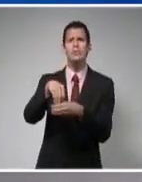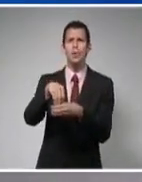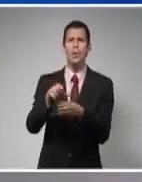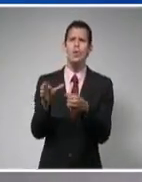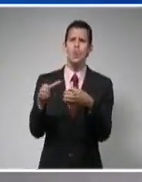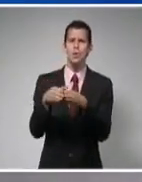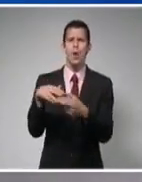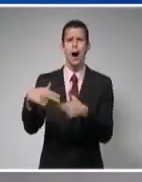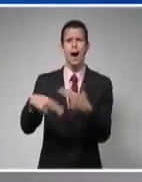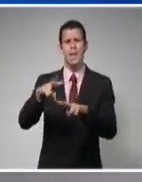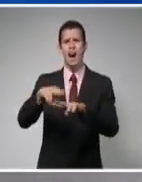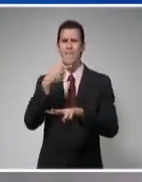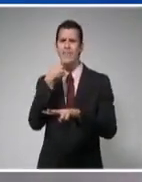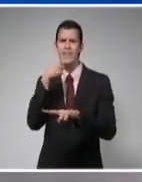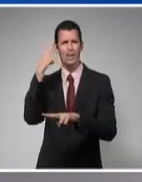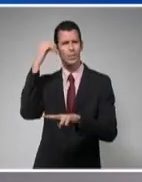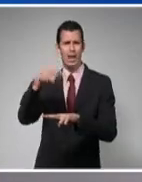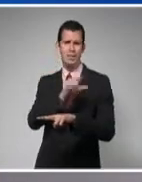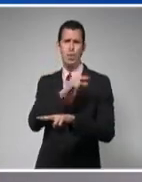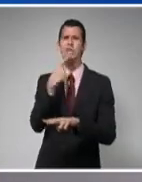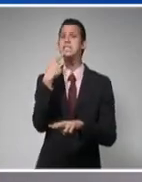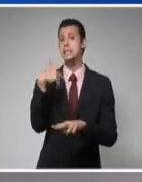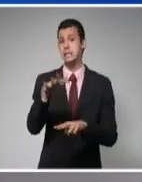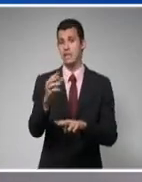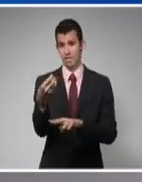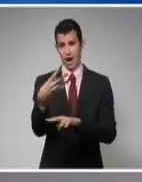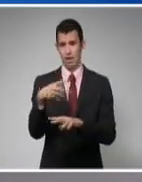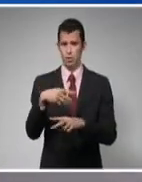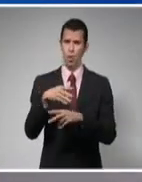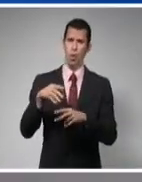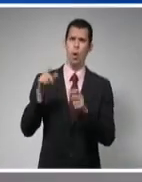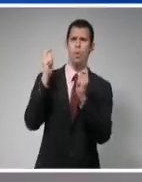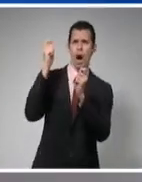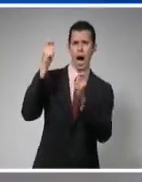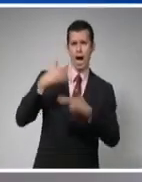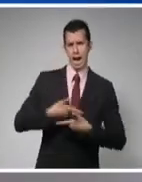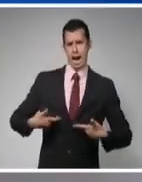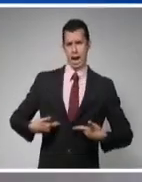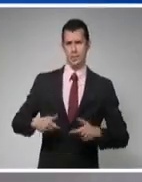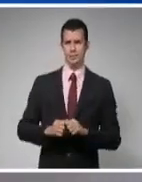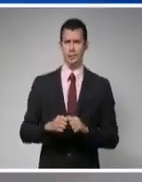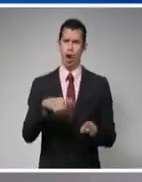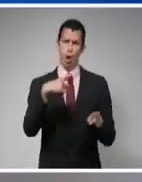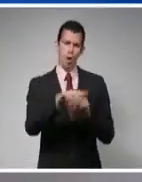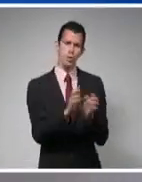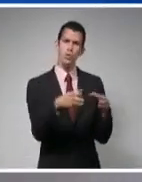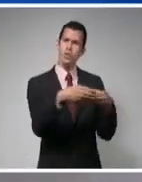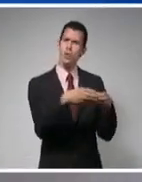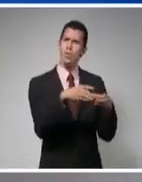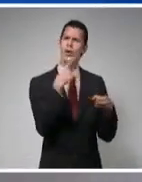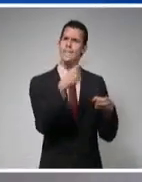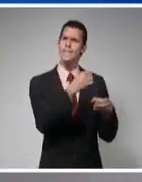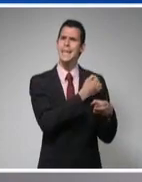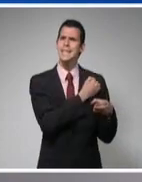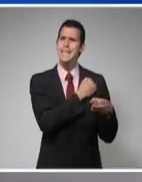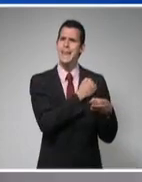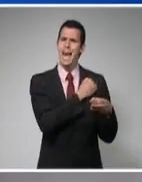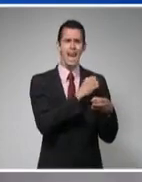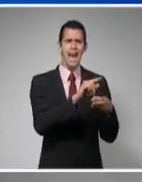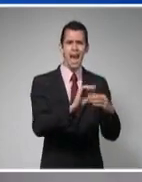grupo pequeño de personas que ha buscado manipular y erigirse como líderes bajo el nombre de Movimiento